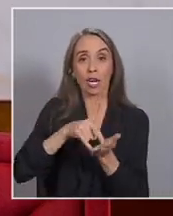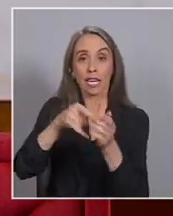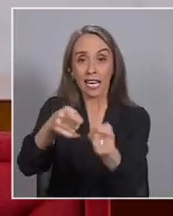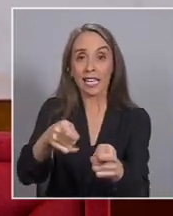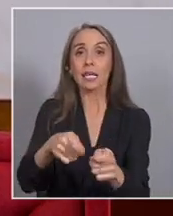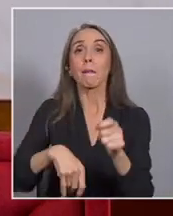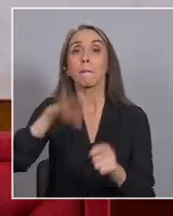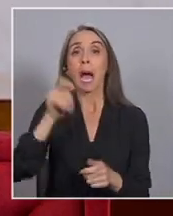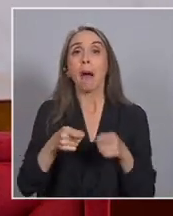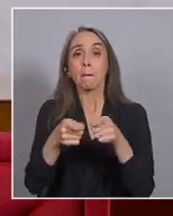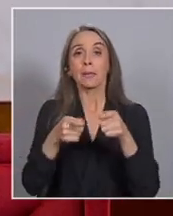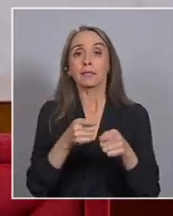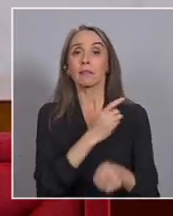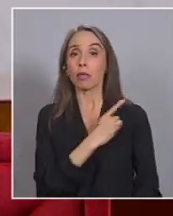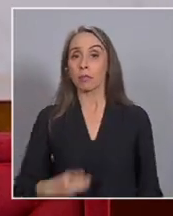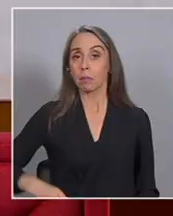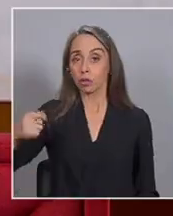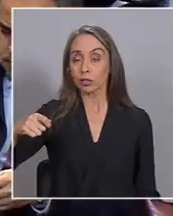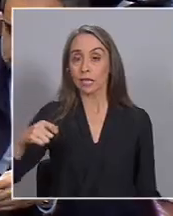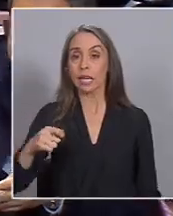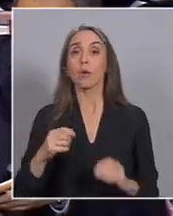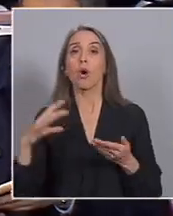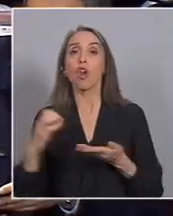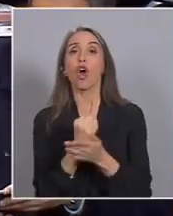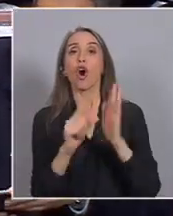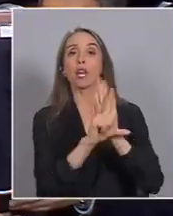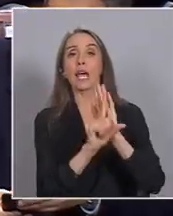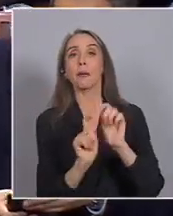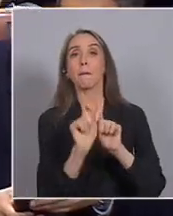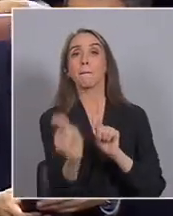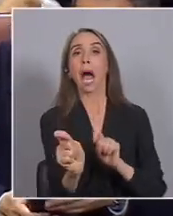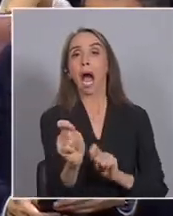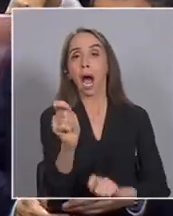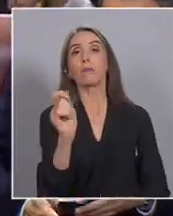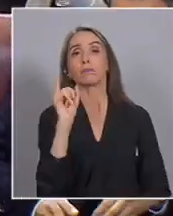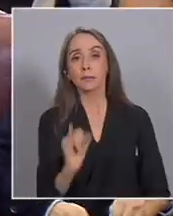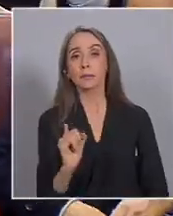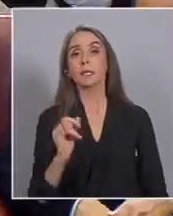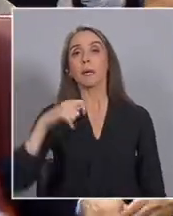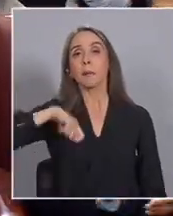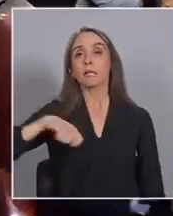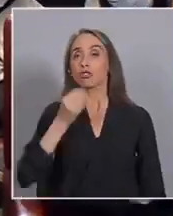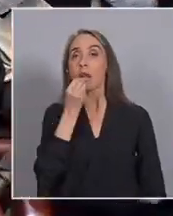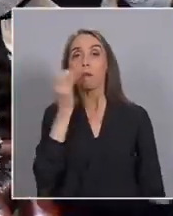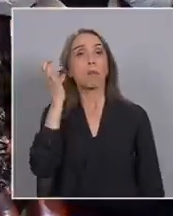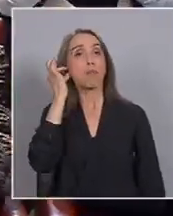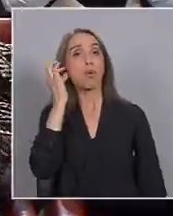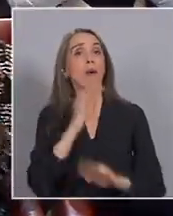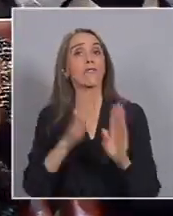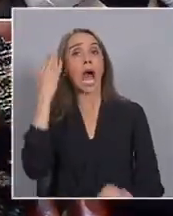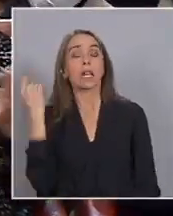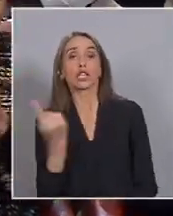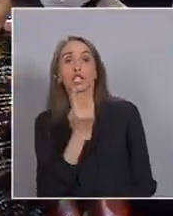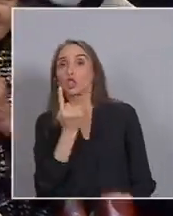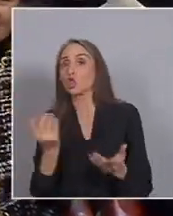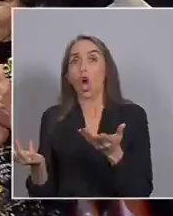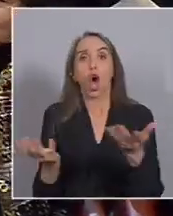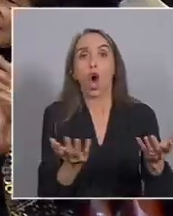principalmente parlamentarias, para asegurar el pago efectivo de la pensión de alimentos, y las mujeres ya no están solas.